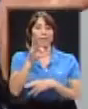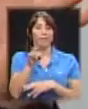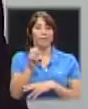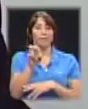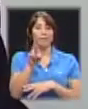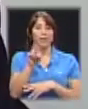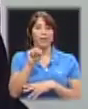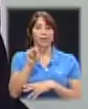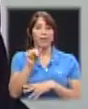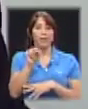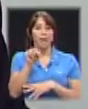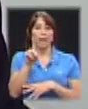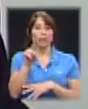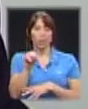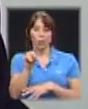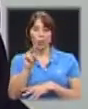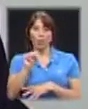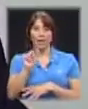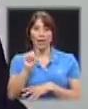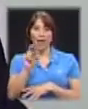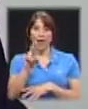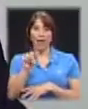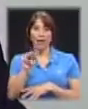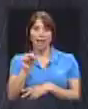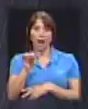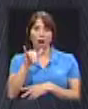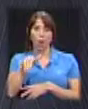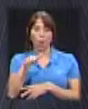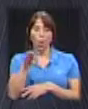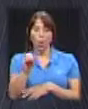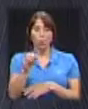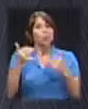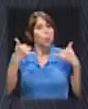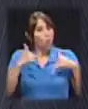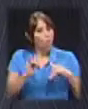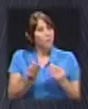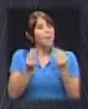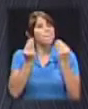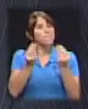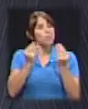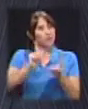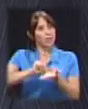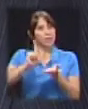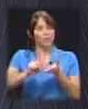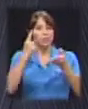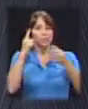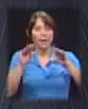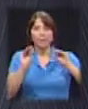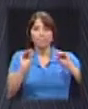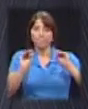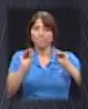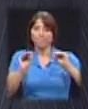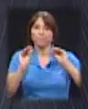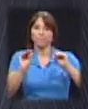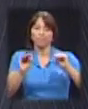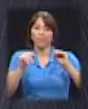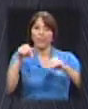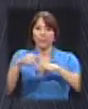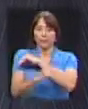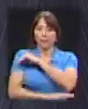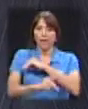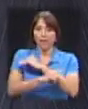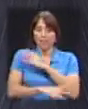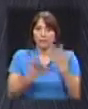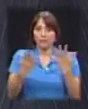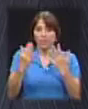quien todavía tiene muchas lecciones que enseñar en este país, por lo menos a sus discípulos de hace muchos